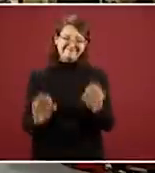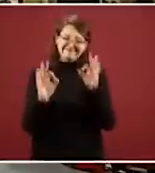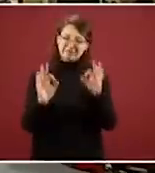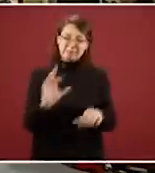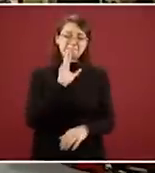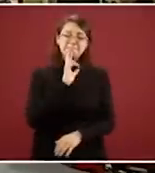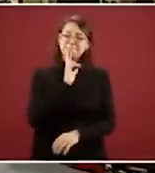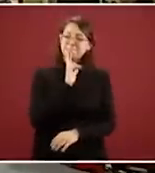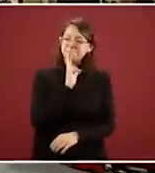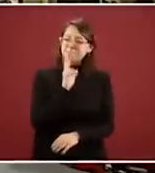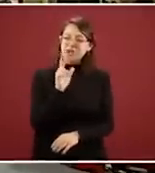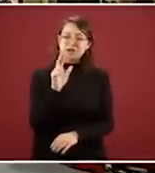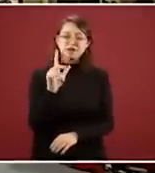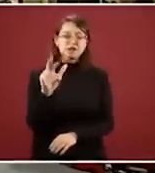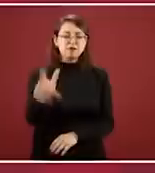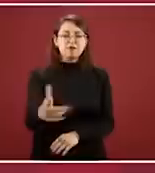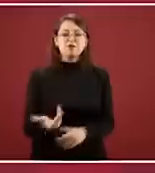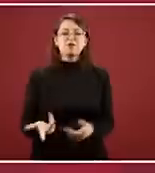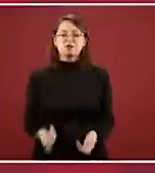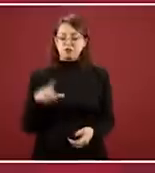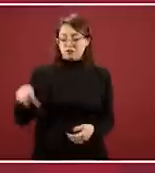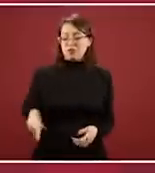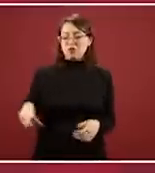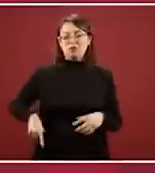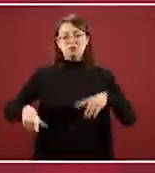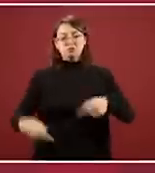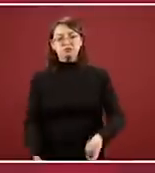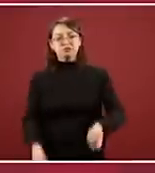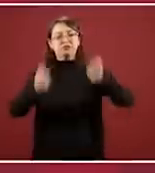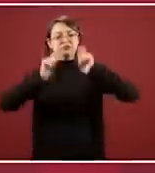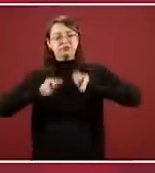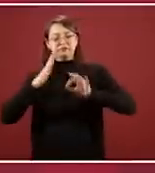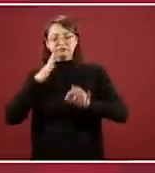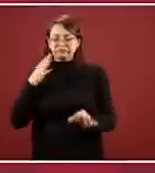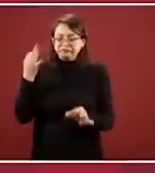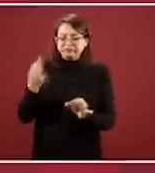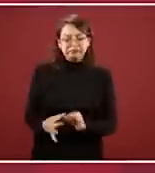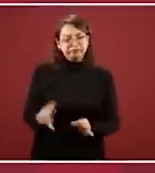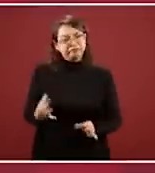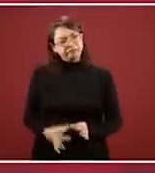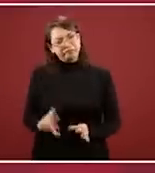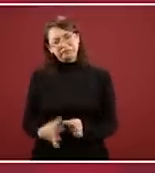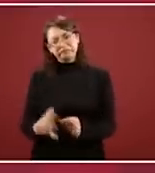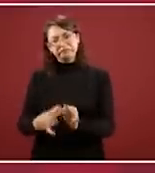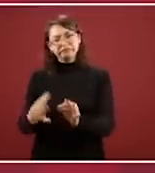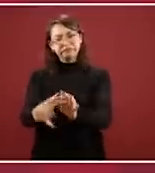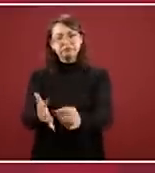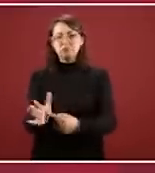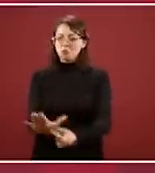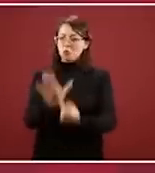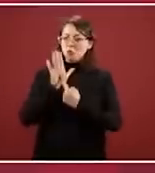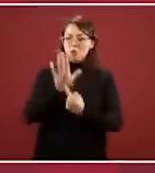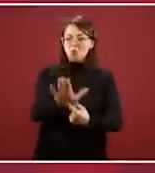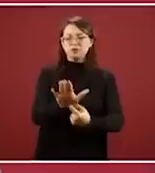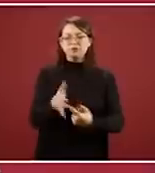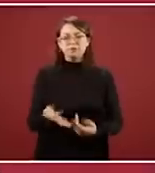Vamos a hacer nosotros lo que nos corresponde desde el gobierno, a seguir dando un buen ejemplo,